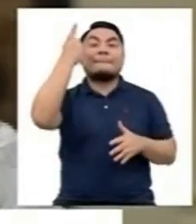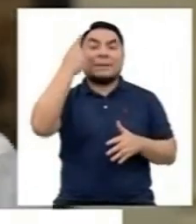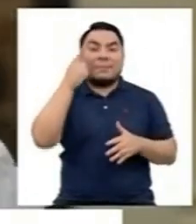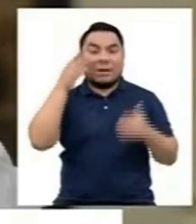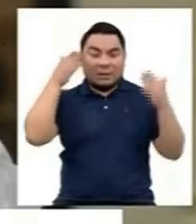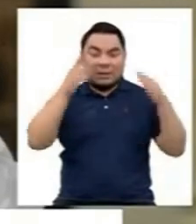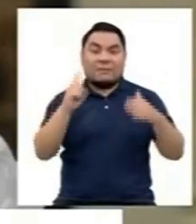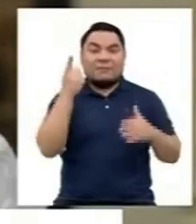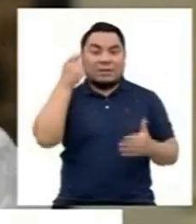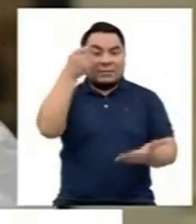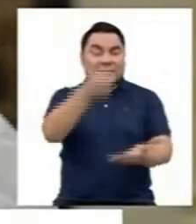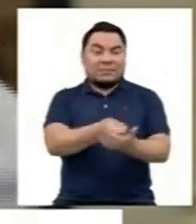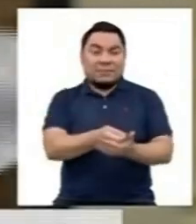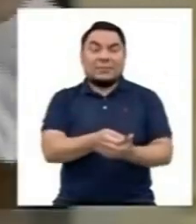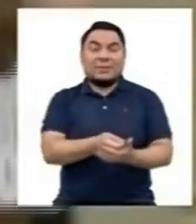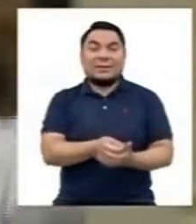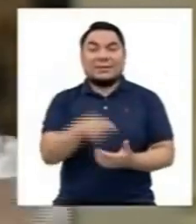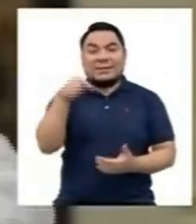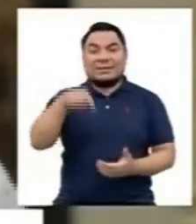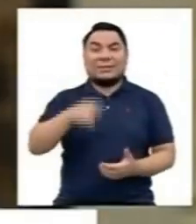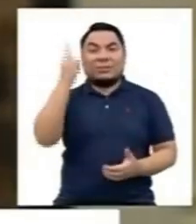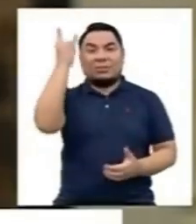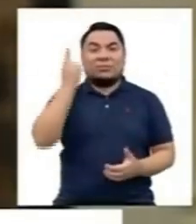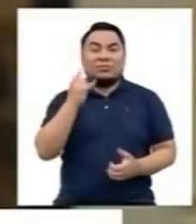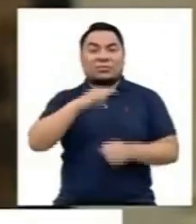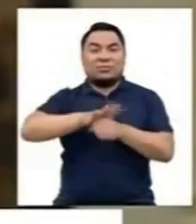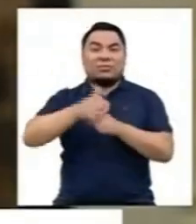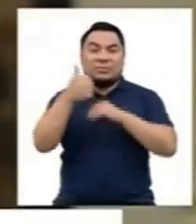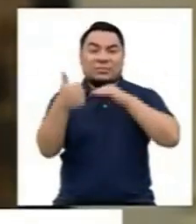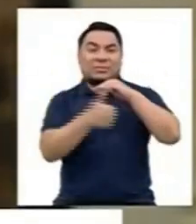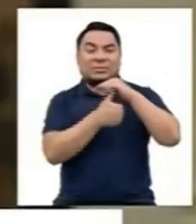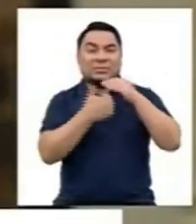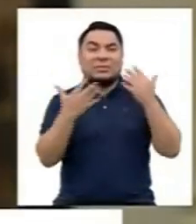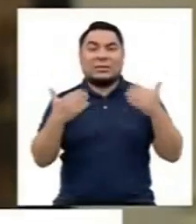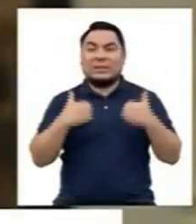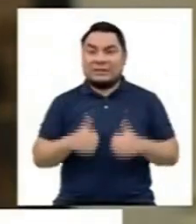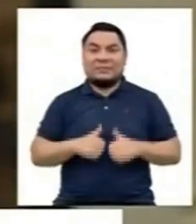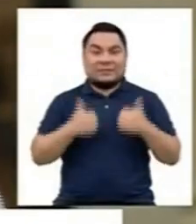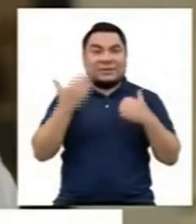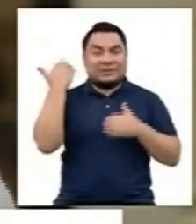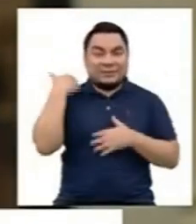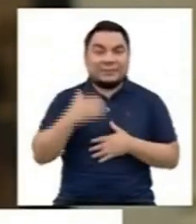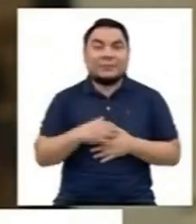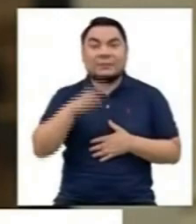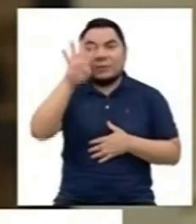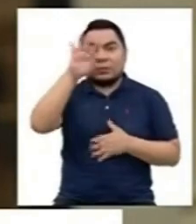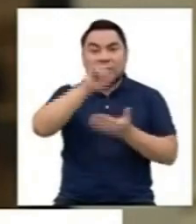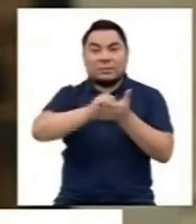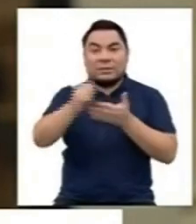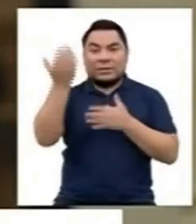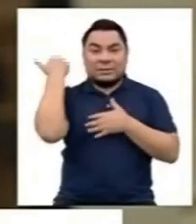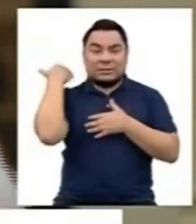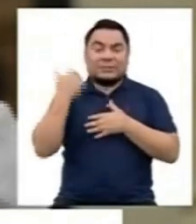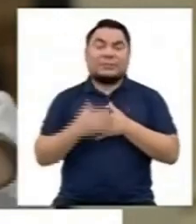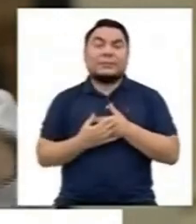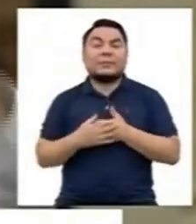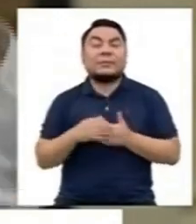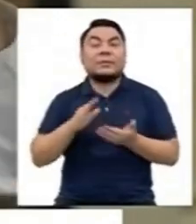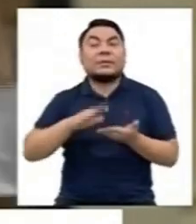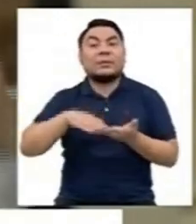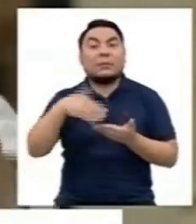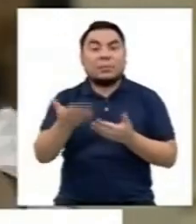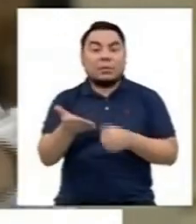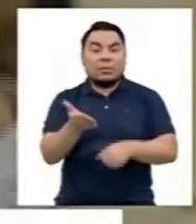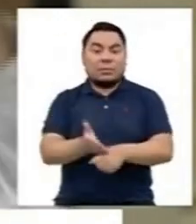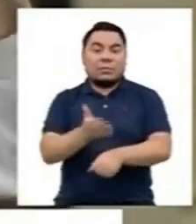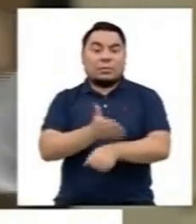corrupción tiene. Entonces, apuntemos a un organismo independiente. Tenemos el gran despliegue logístico de las Fuerzas Armadas, impecables al momento,